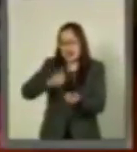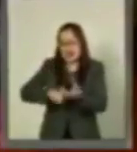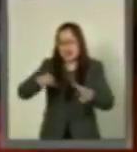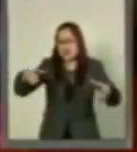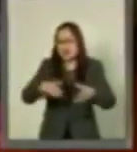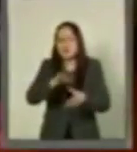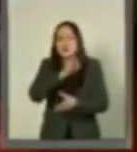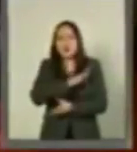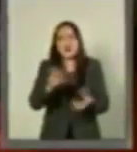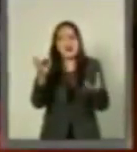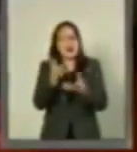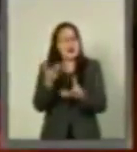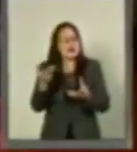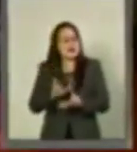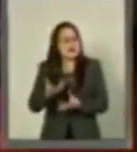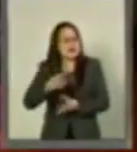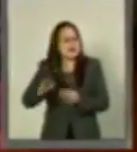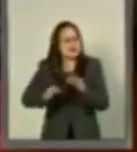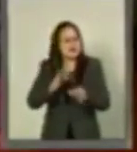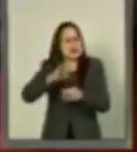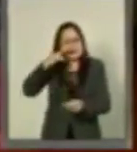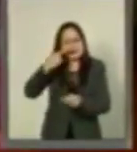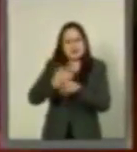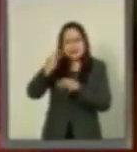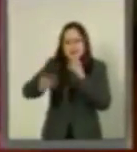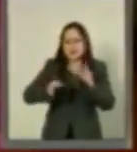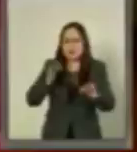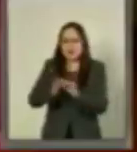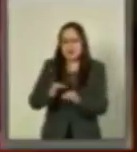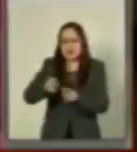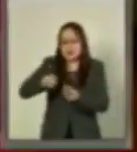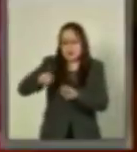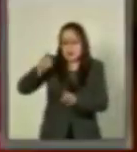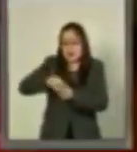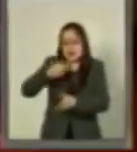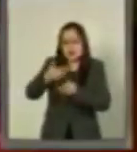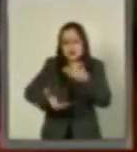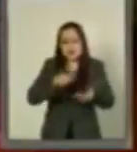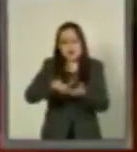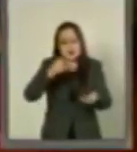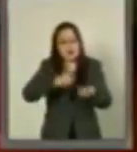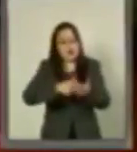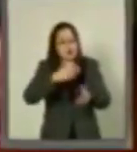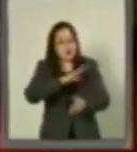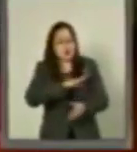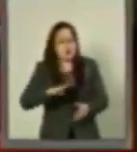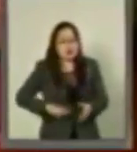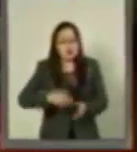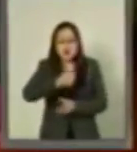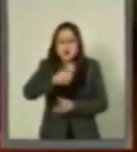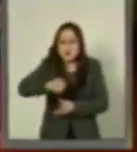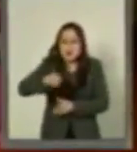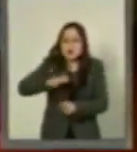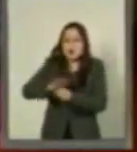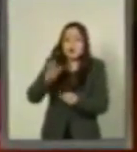tener las capacidades y los controles para que puedan servir a la sociedad municipio por municipio, más allá de